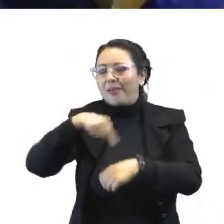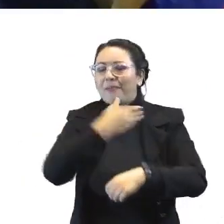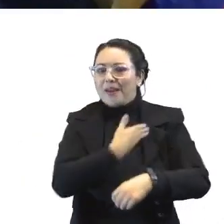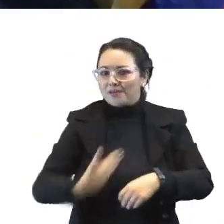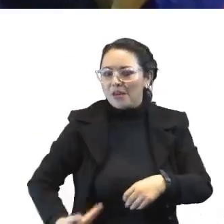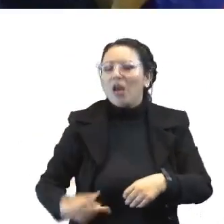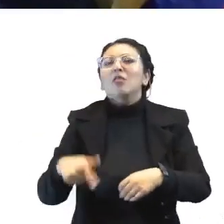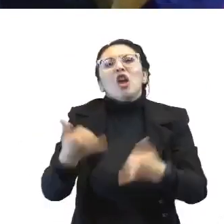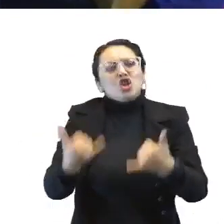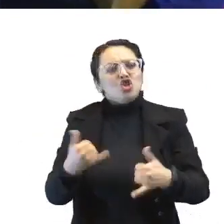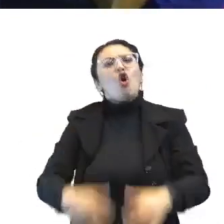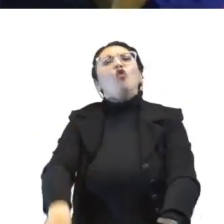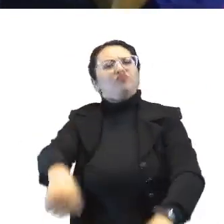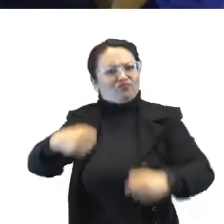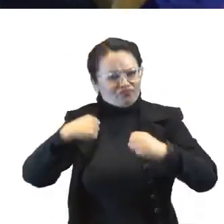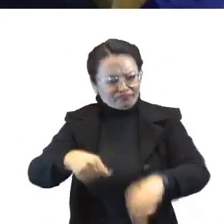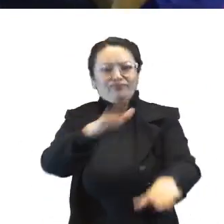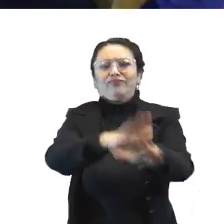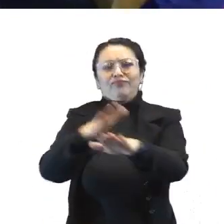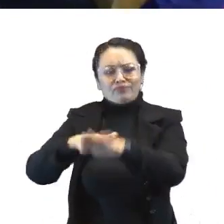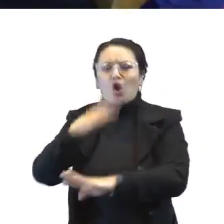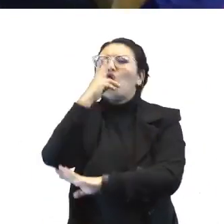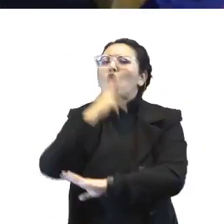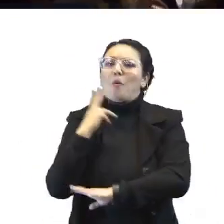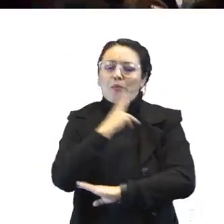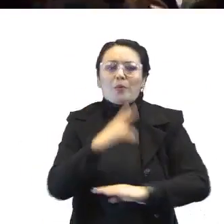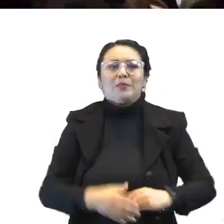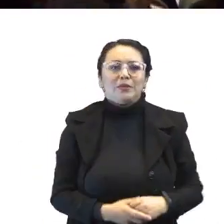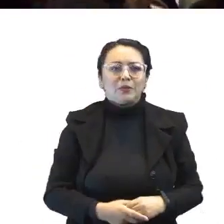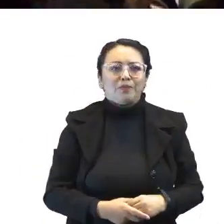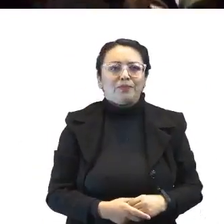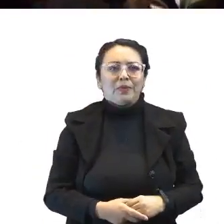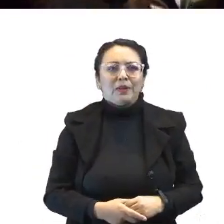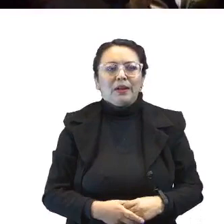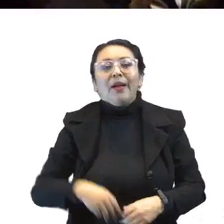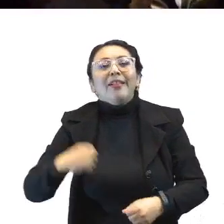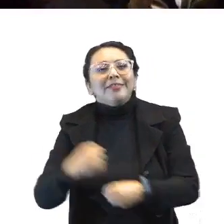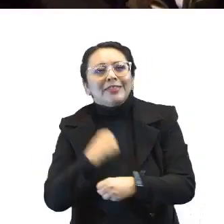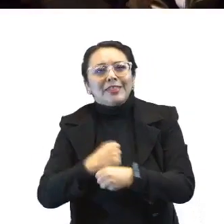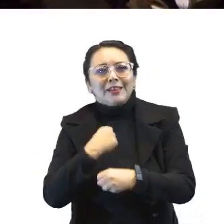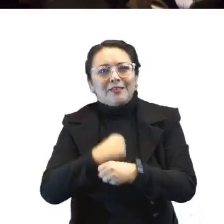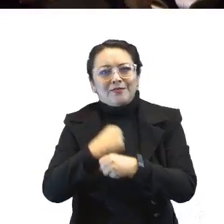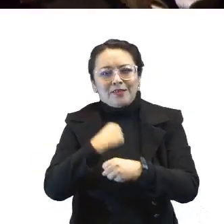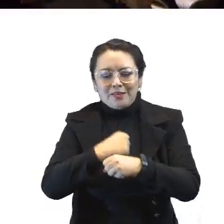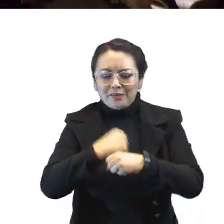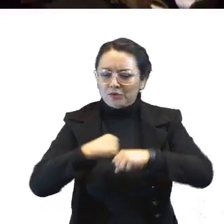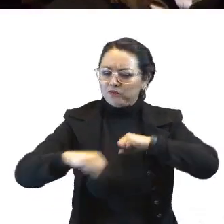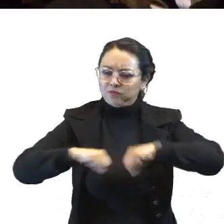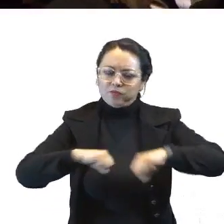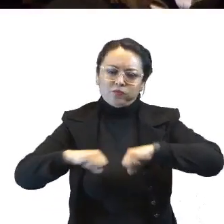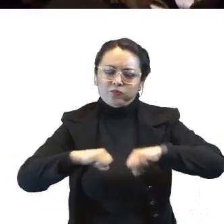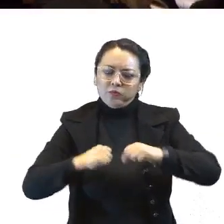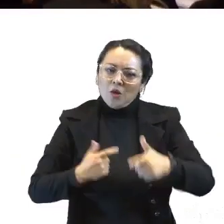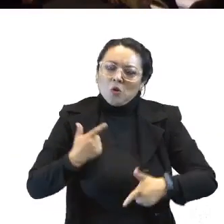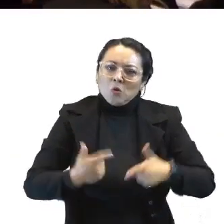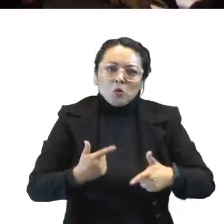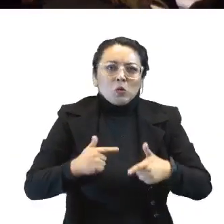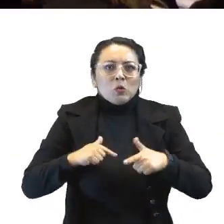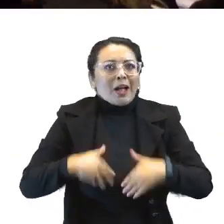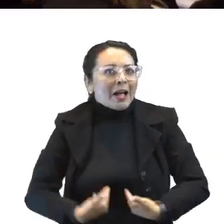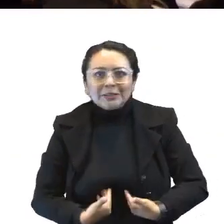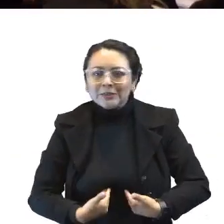hoy lo reafirmamos con nuestro compromiso de trabajar de manera incansable para que las mujeres,